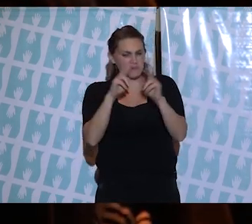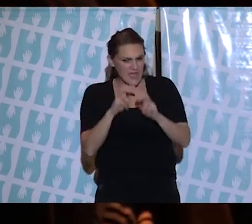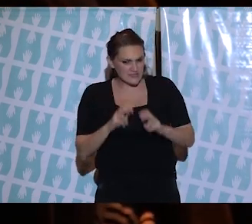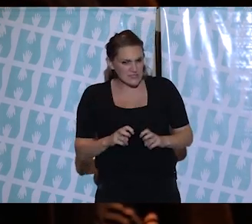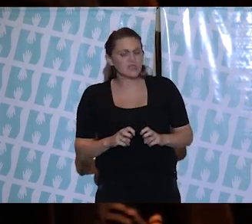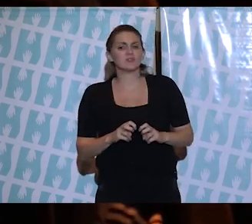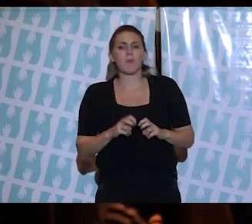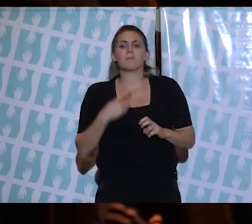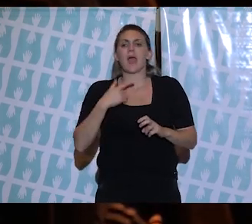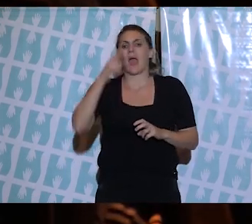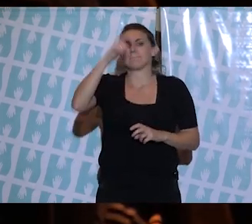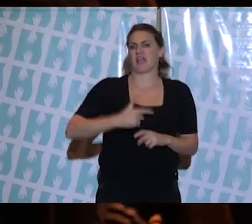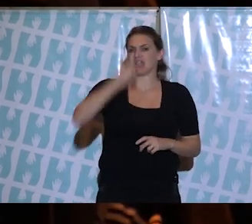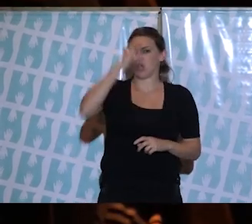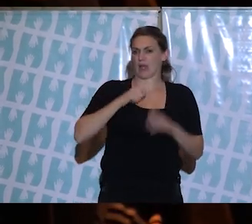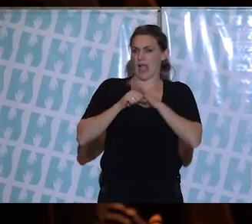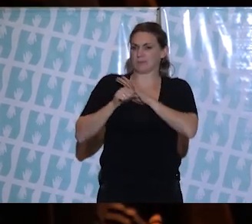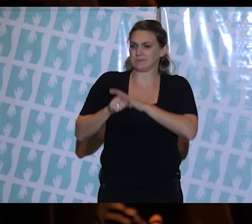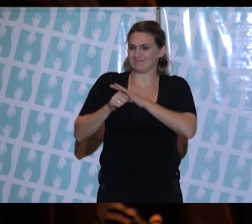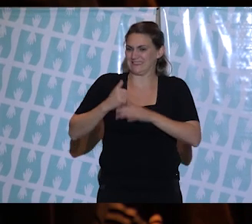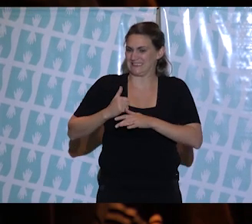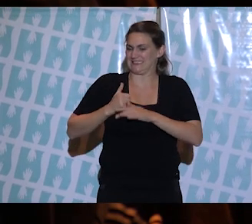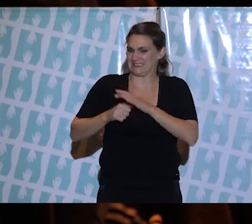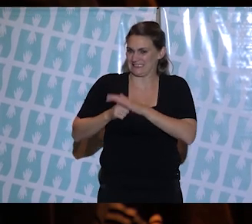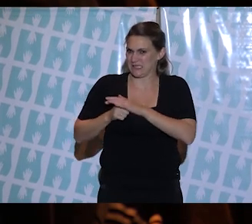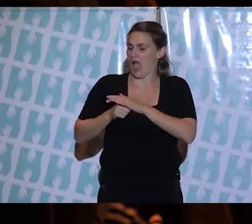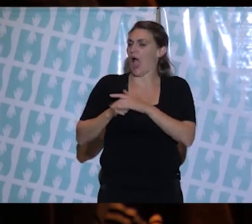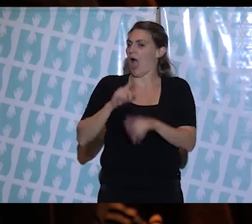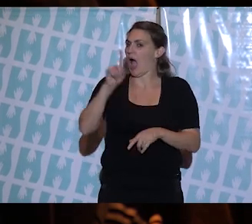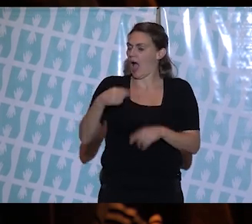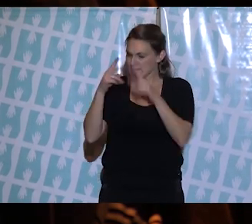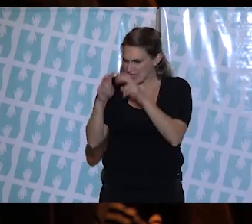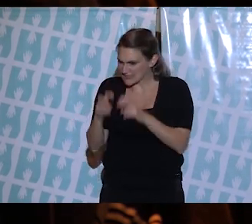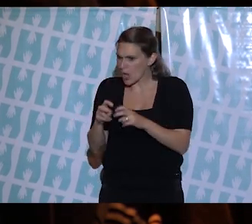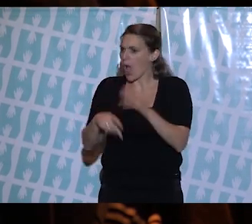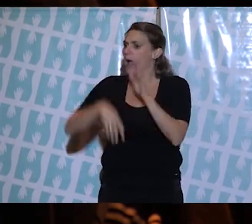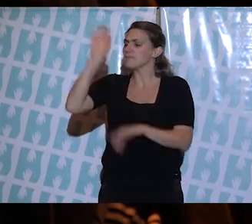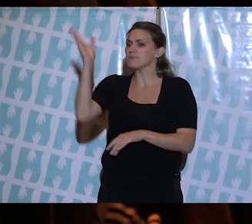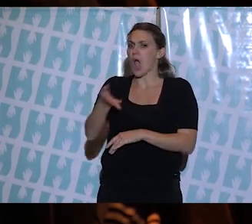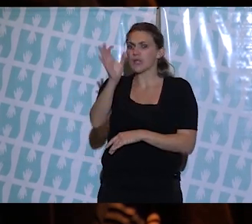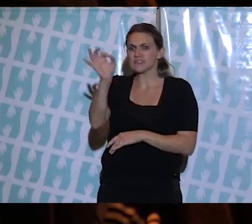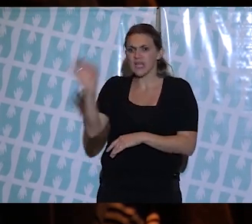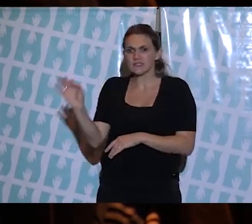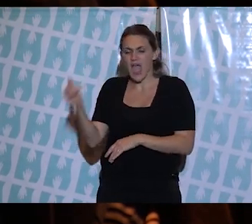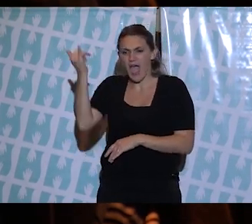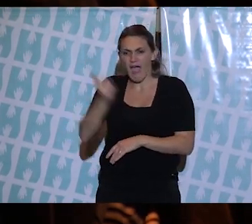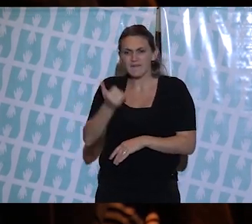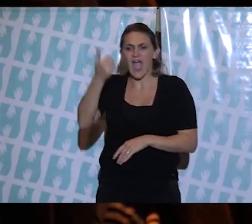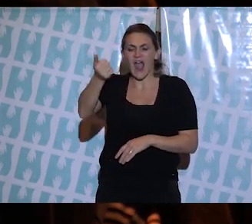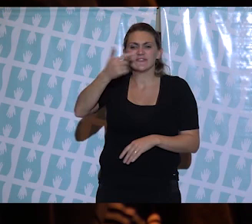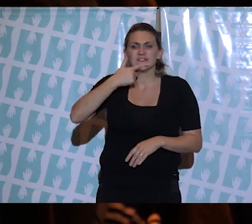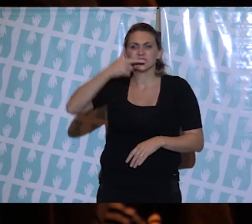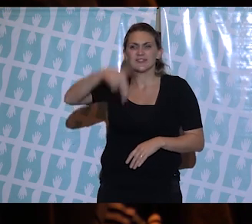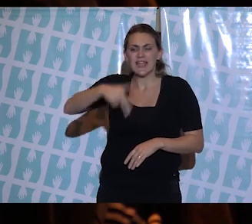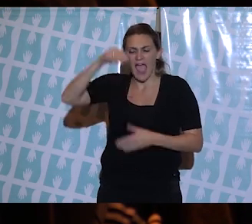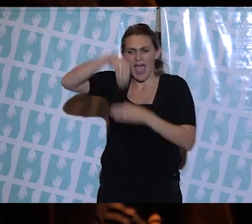pacientes constipados y se vio que esos pacientes constipados, un alto porcentaje de ellos tenía alfa-sinucleína en el